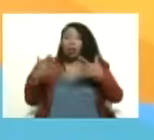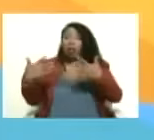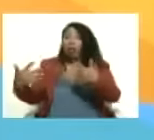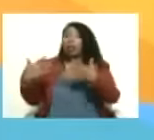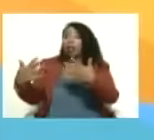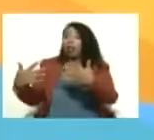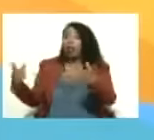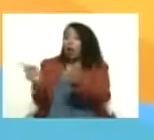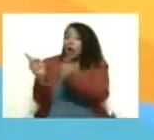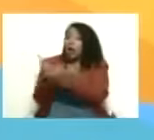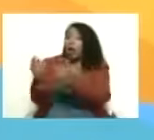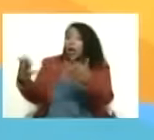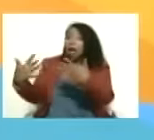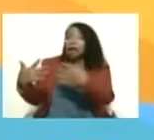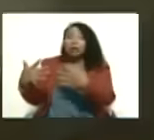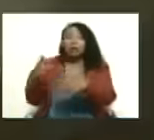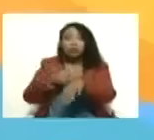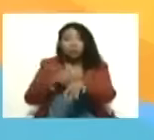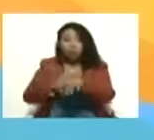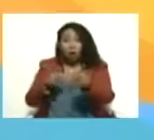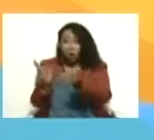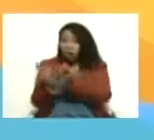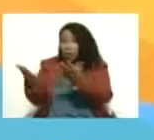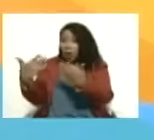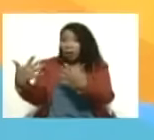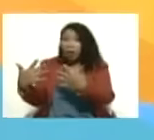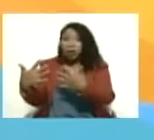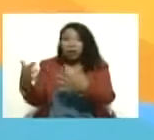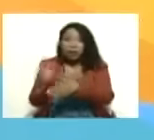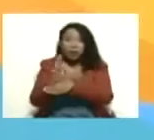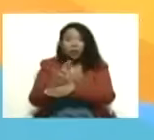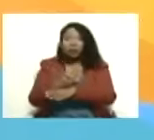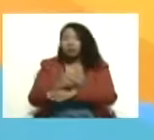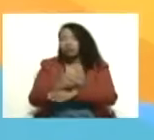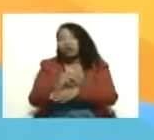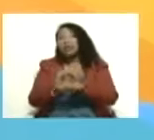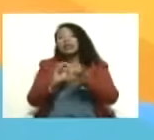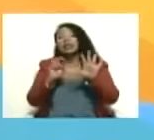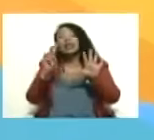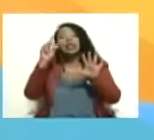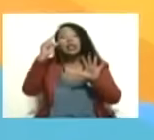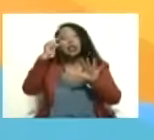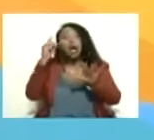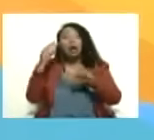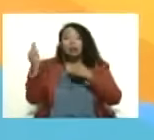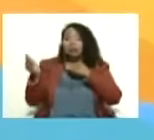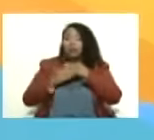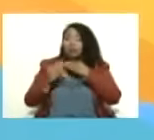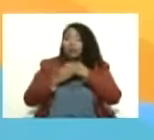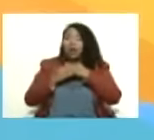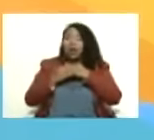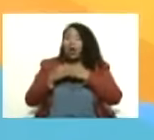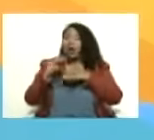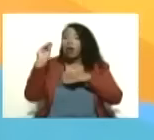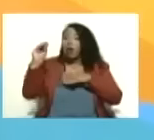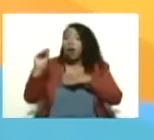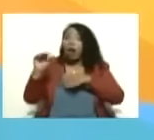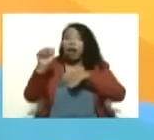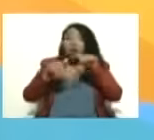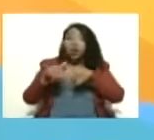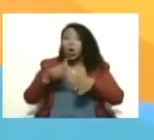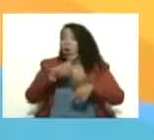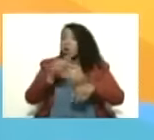nadie a estas Tú recuerdas cuando decían si en s d no convocan elecciones o no